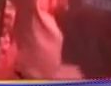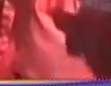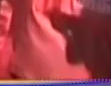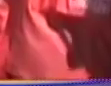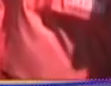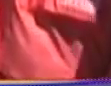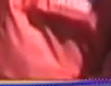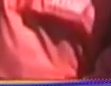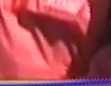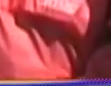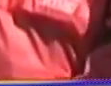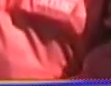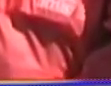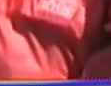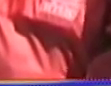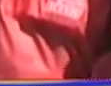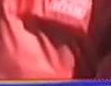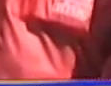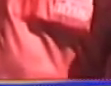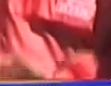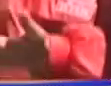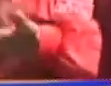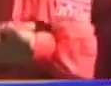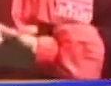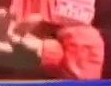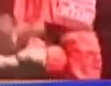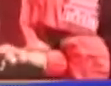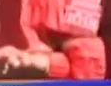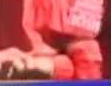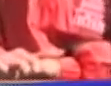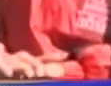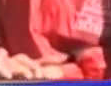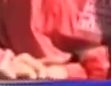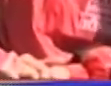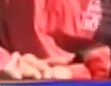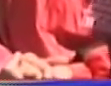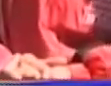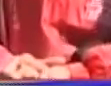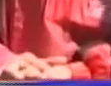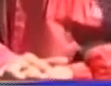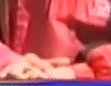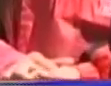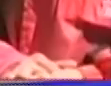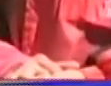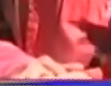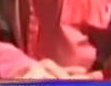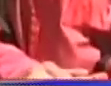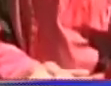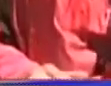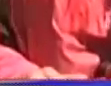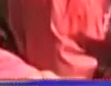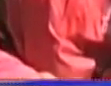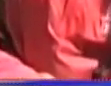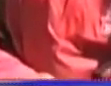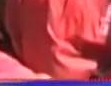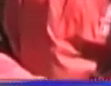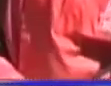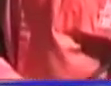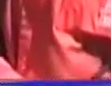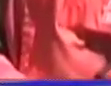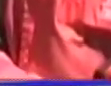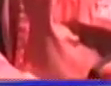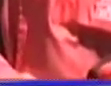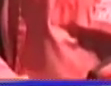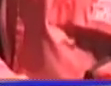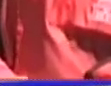ventisquero, farallón de los veranos, con frío cordillerano, con risco y ajetreos, se te van poniendo feo los